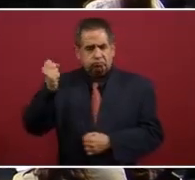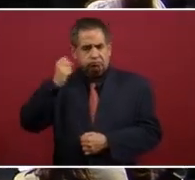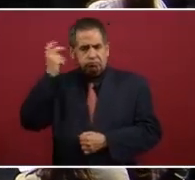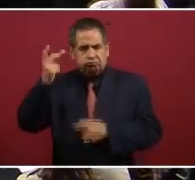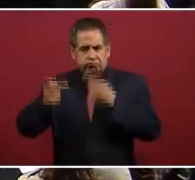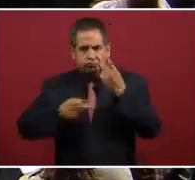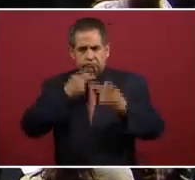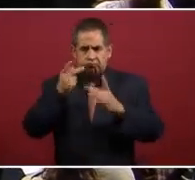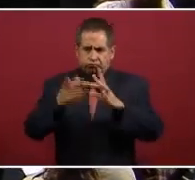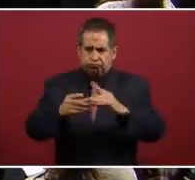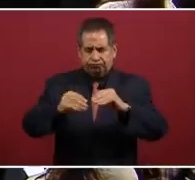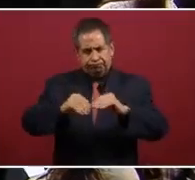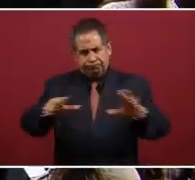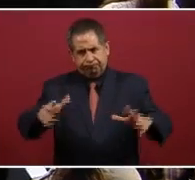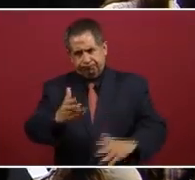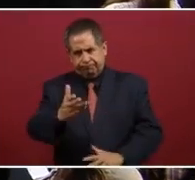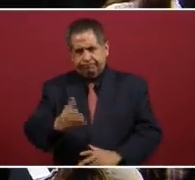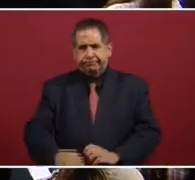mensaje.